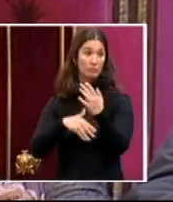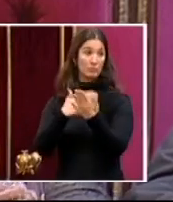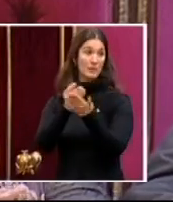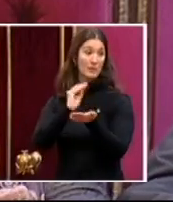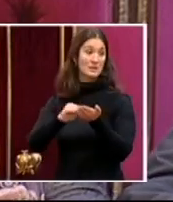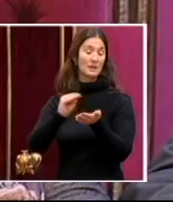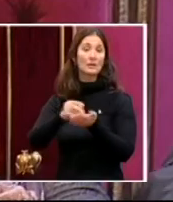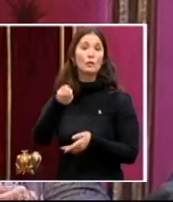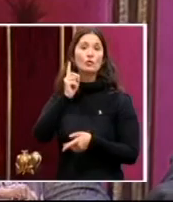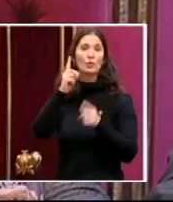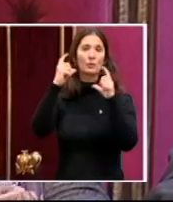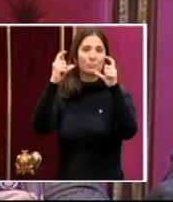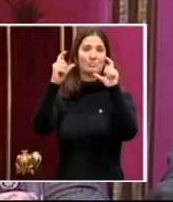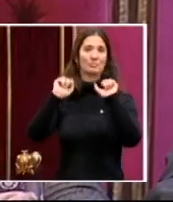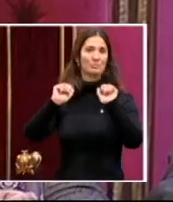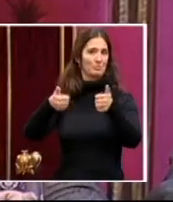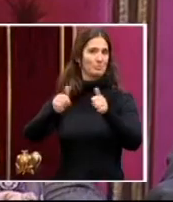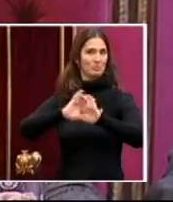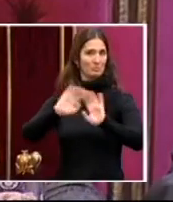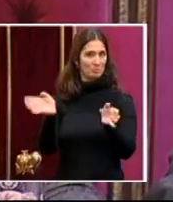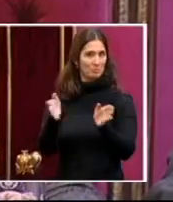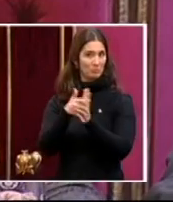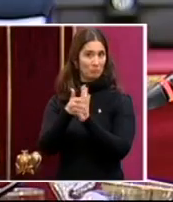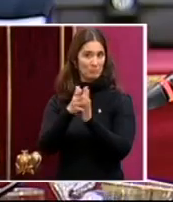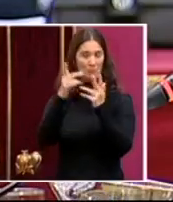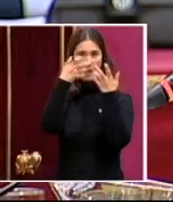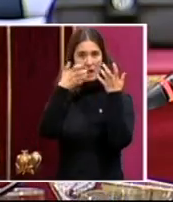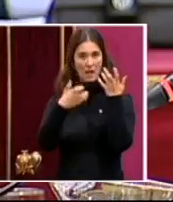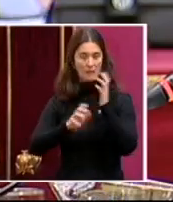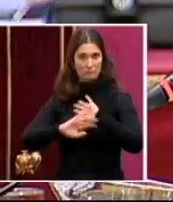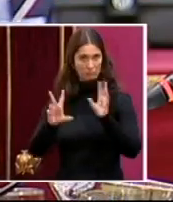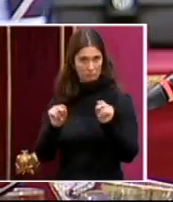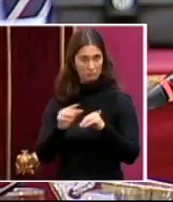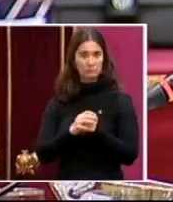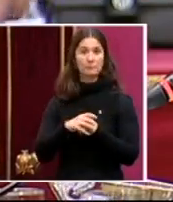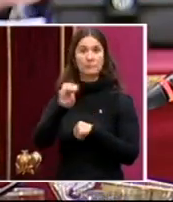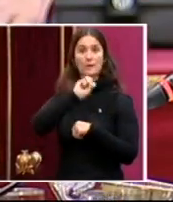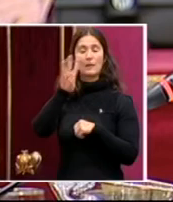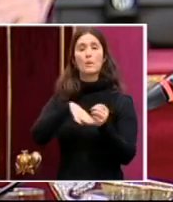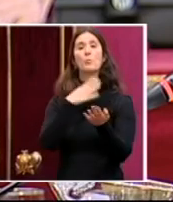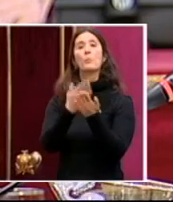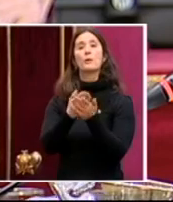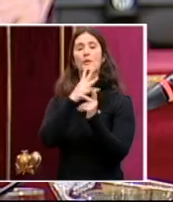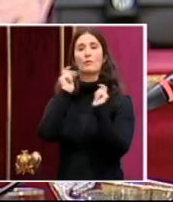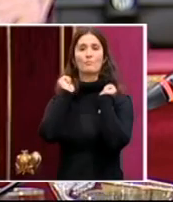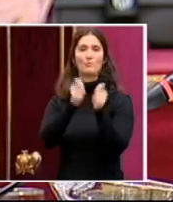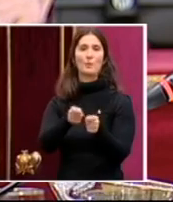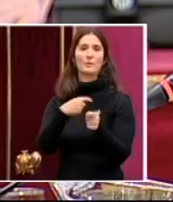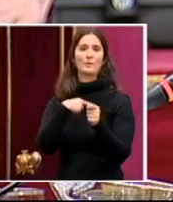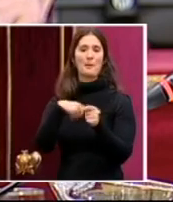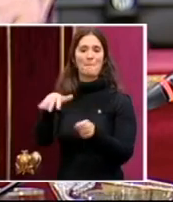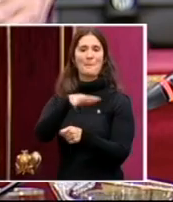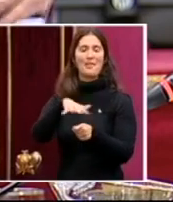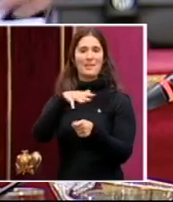que lea solamente el enunciado, si le parece, seguido, y así no vamos parando. Gracias. 13. Propuesta de nominación de placeta del